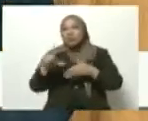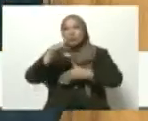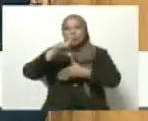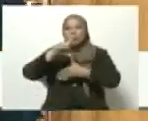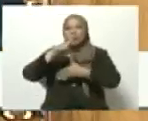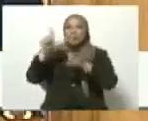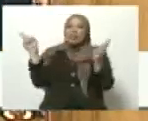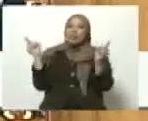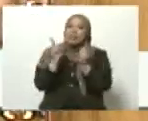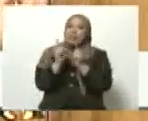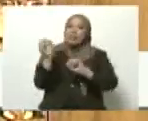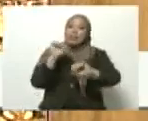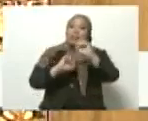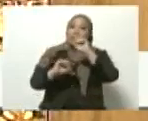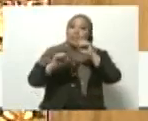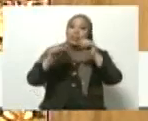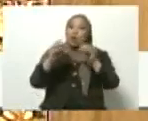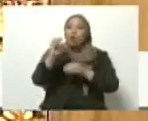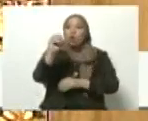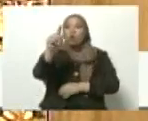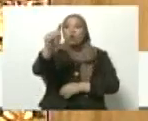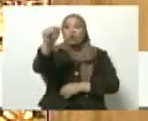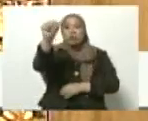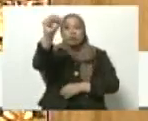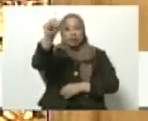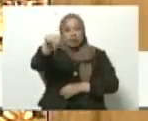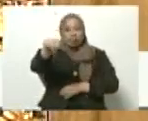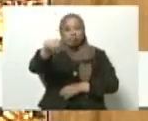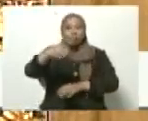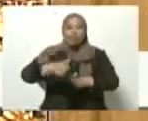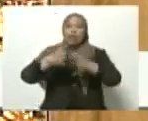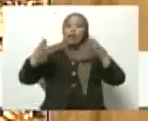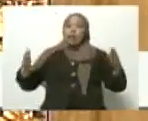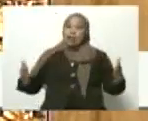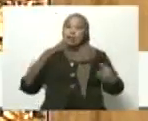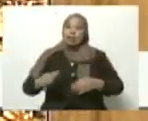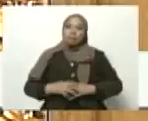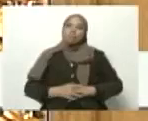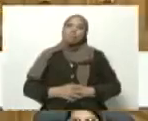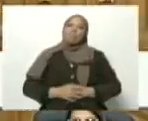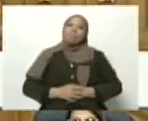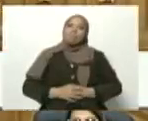queda pequeña frente a la escala del choque de bloques a donde vamos.